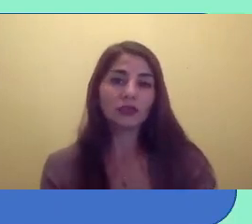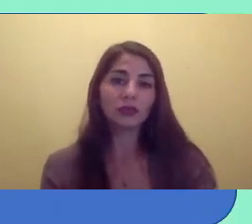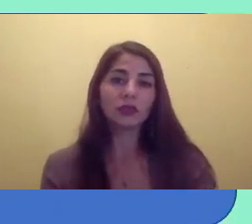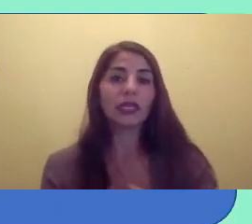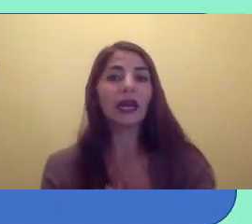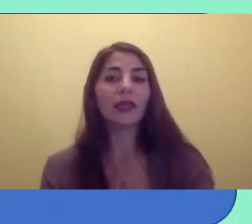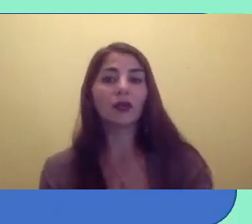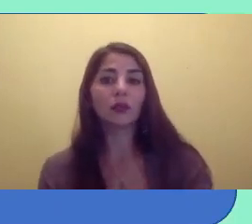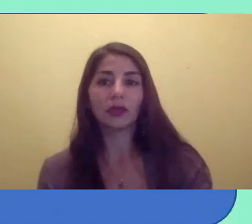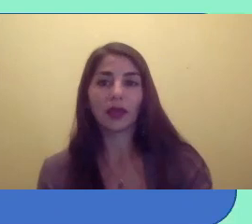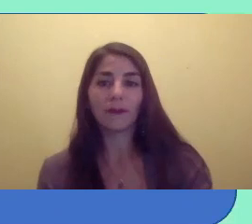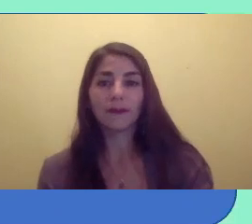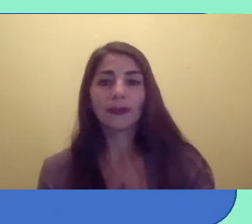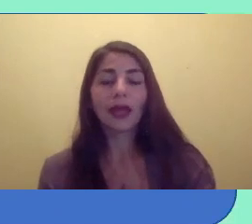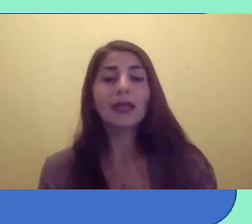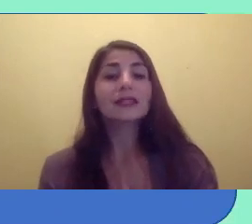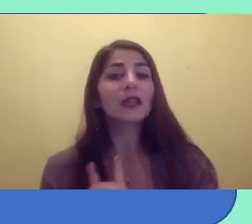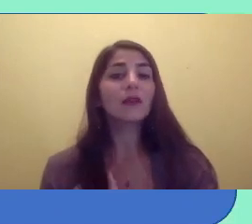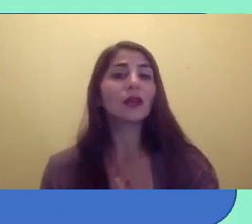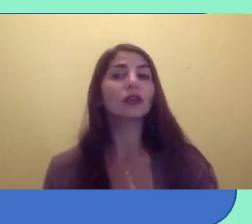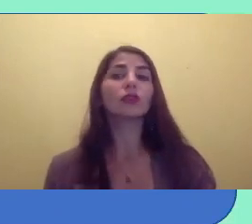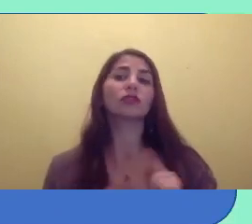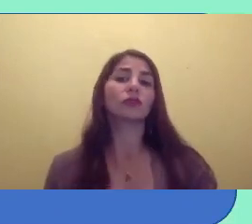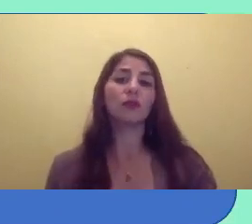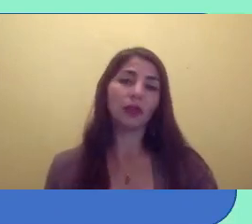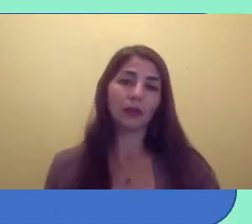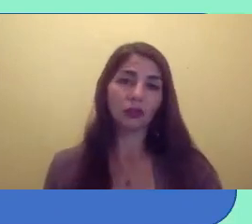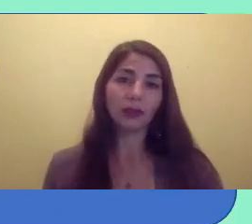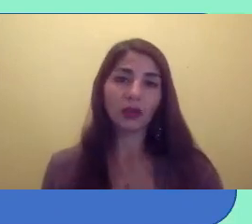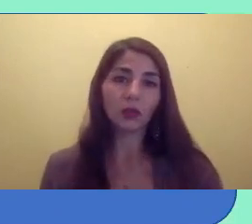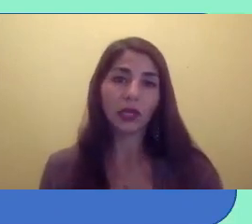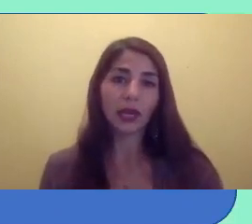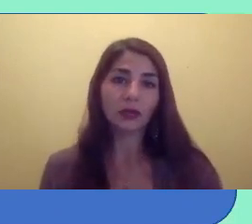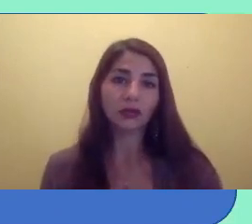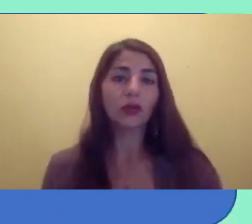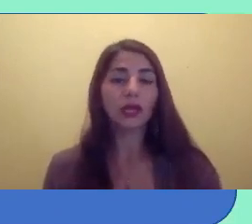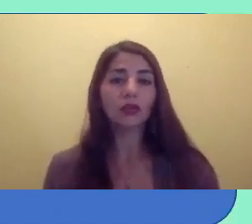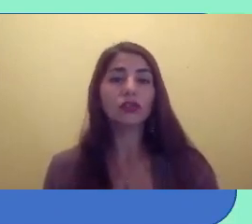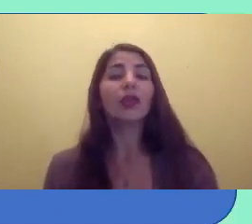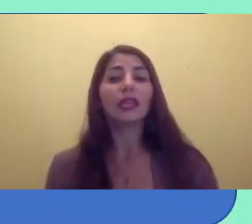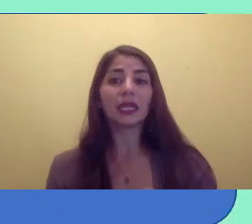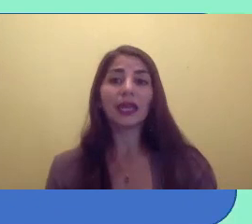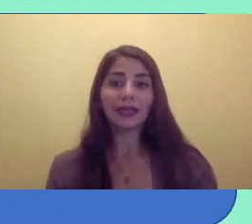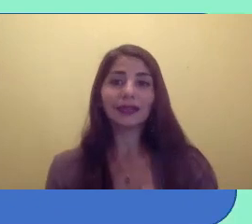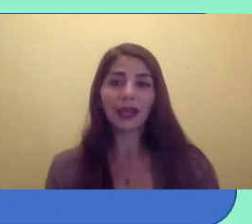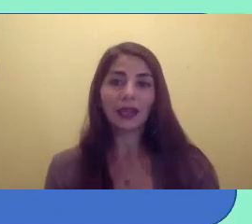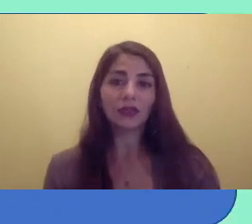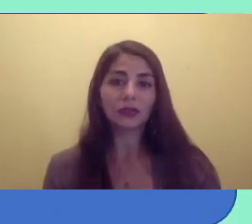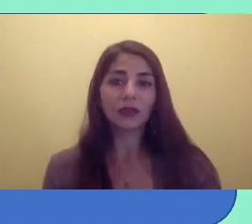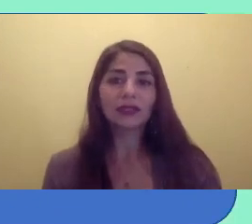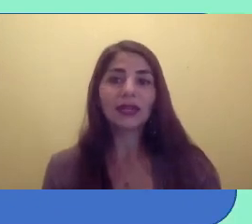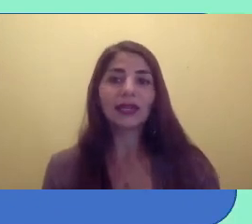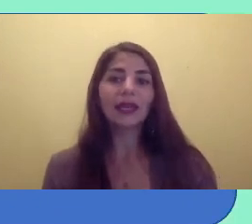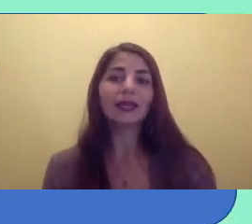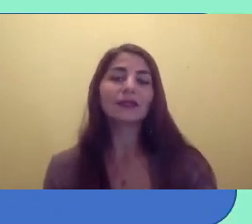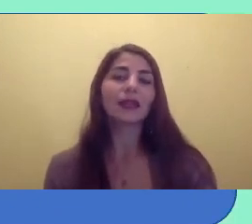cada ubicación, de cada comunidad, ¿ya? Sin embargo, esto no es un impedimento para comunicarnos con ellos ni entre